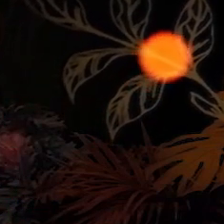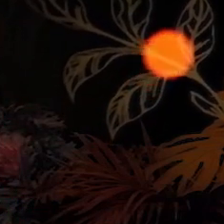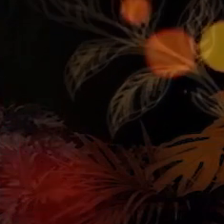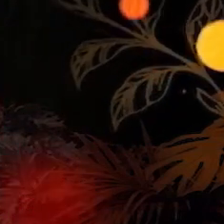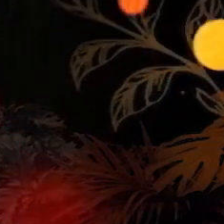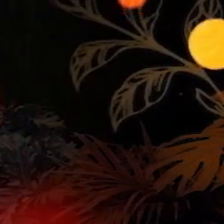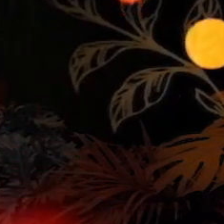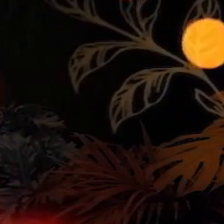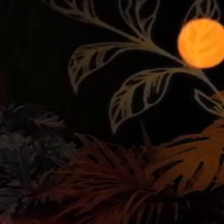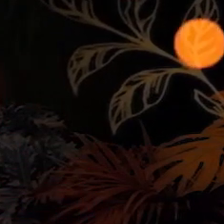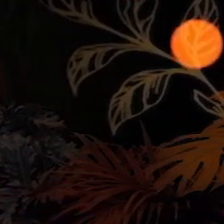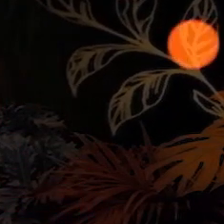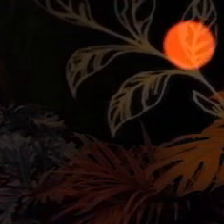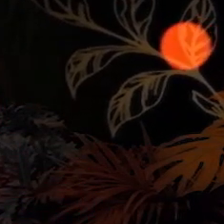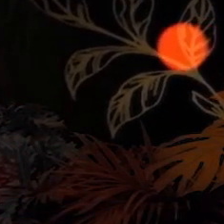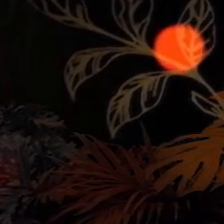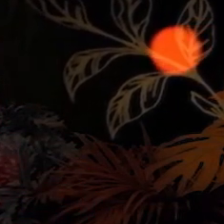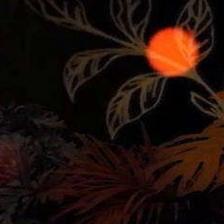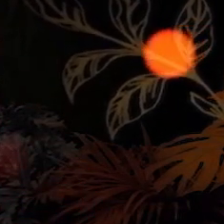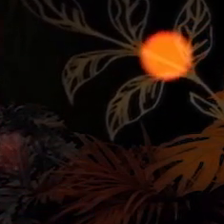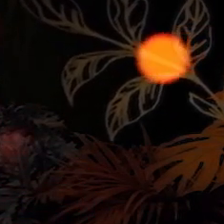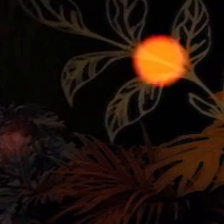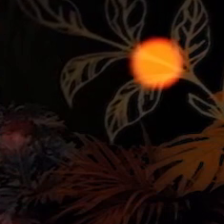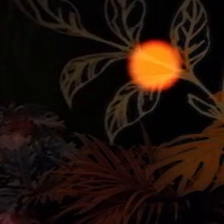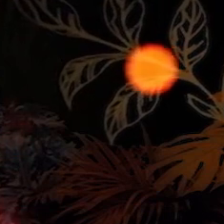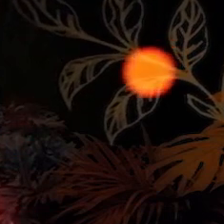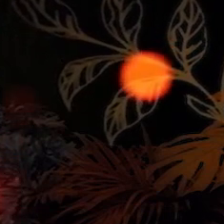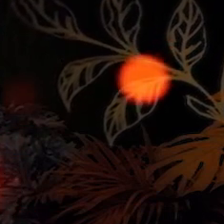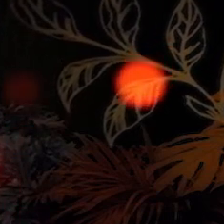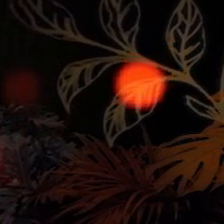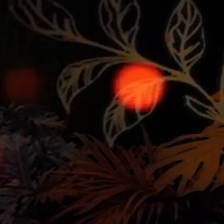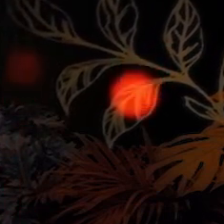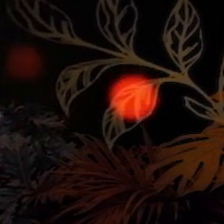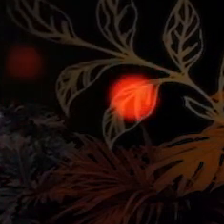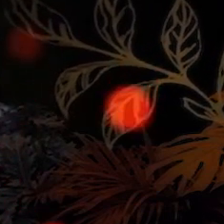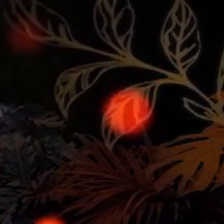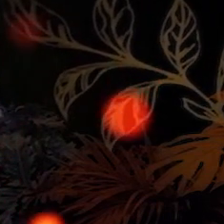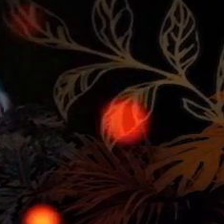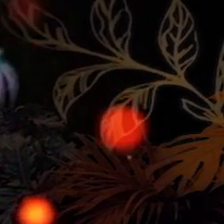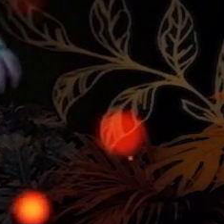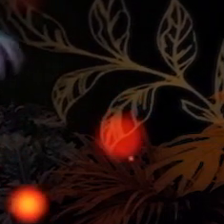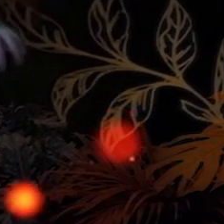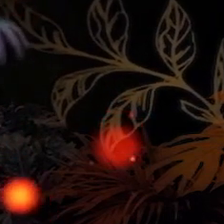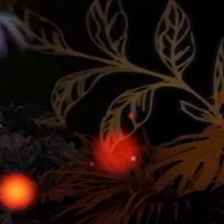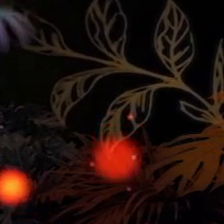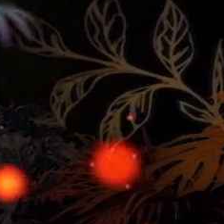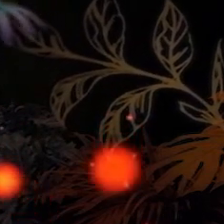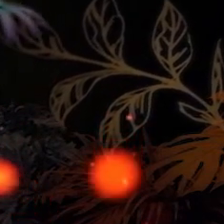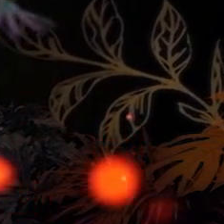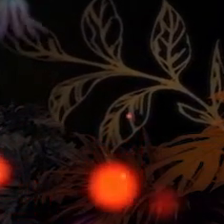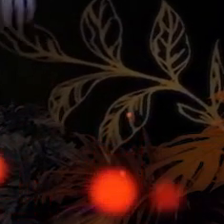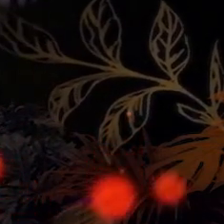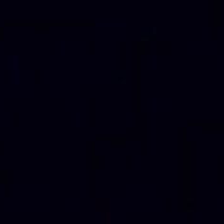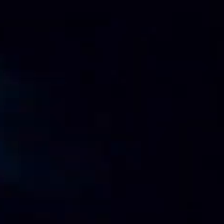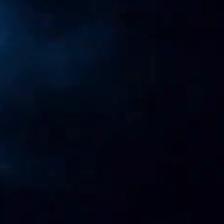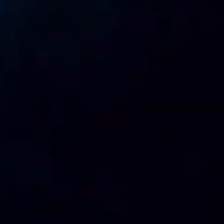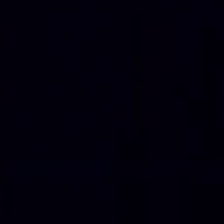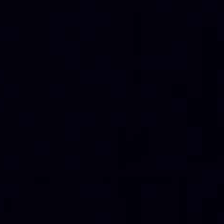evento esencial Costa Rica. Acompáñenos en otra expedición sonora, el sábado a las 8 de la noche,